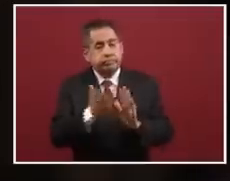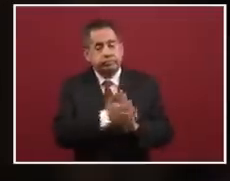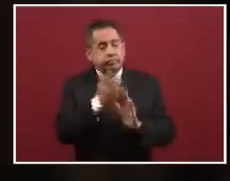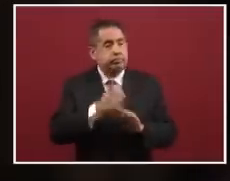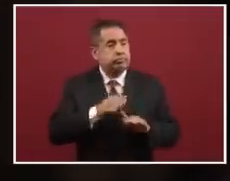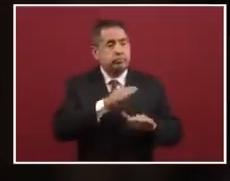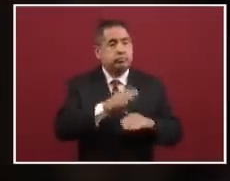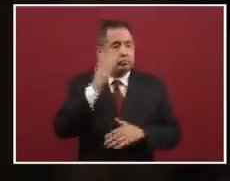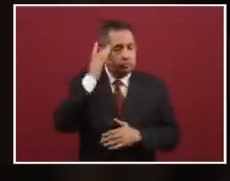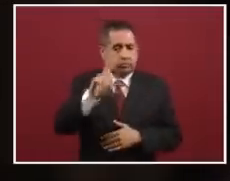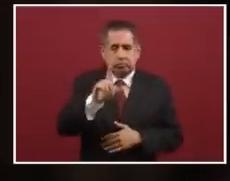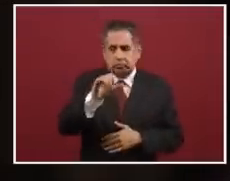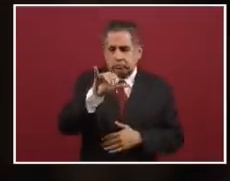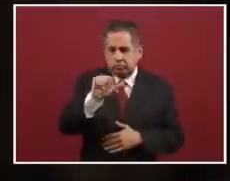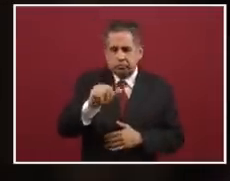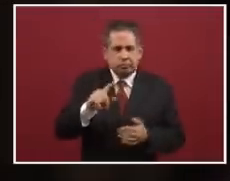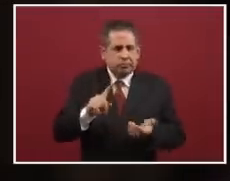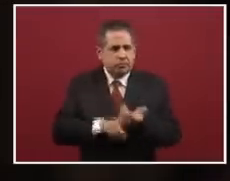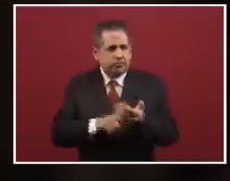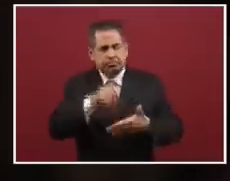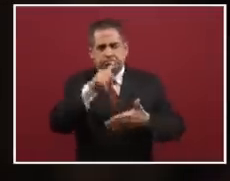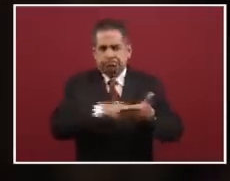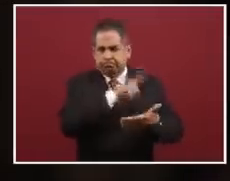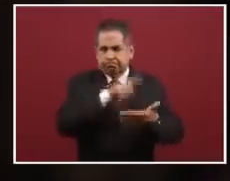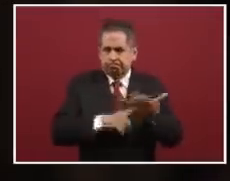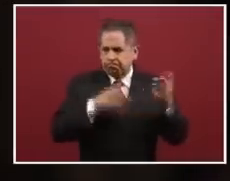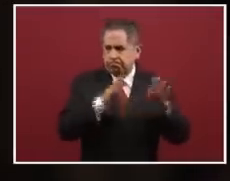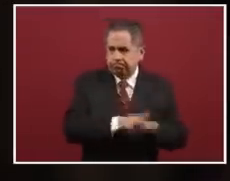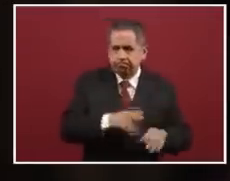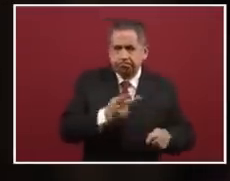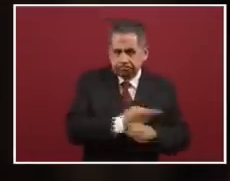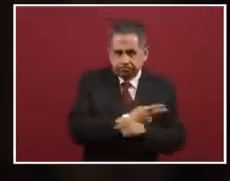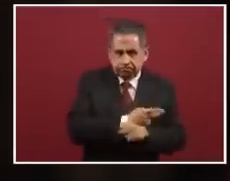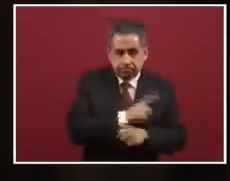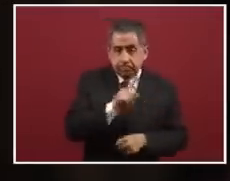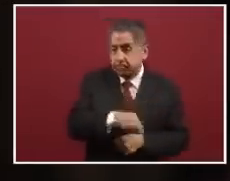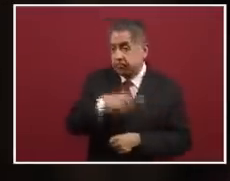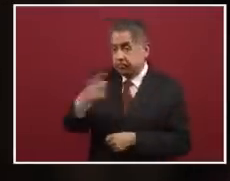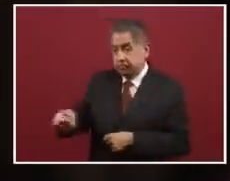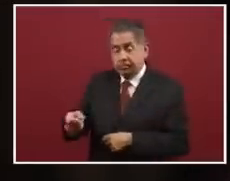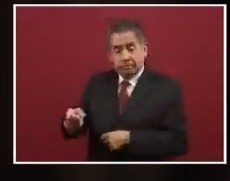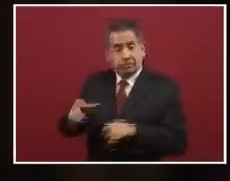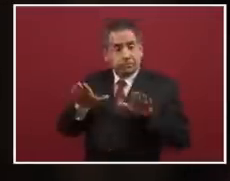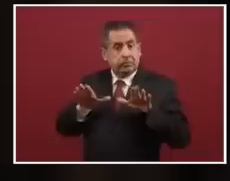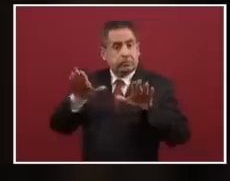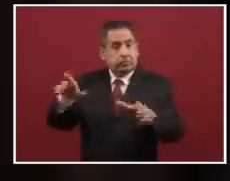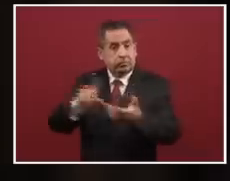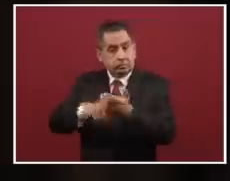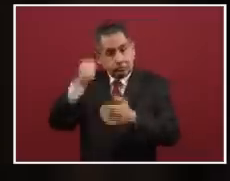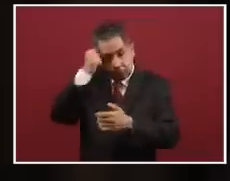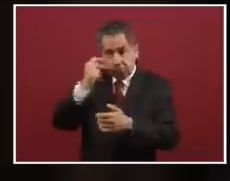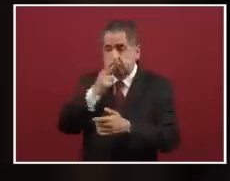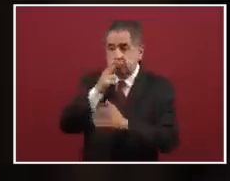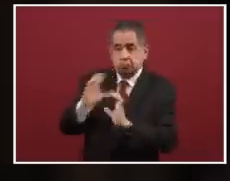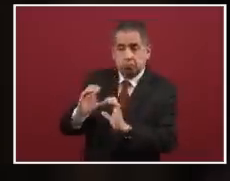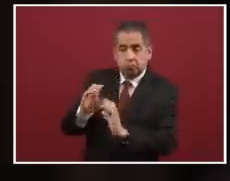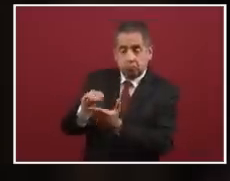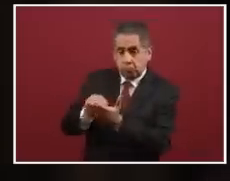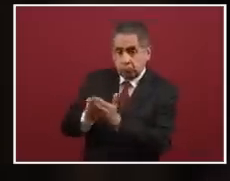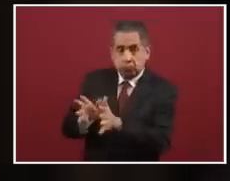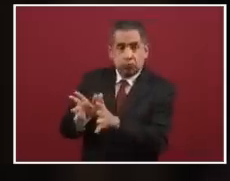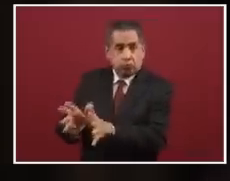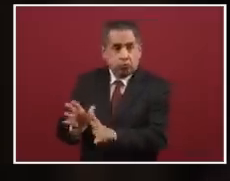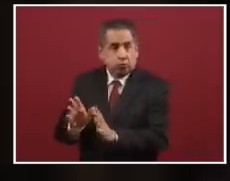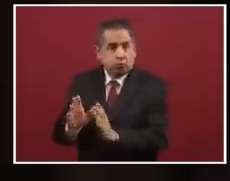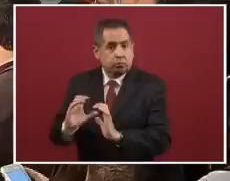Lucía y para que se preserven las obras avanzadas en el aeropuerto de Texcoco.